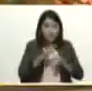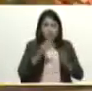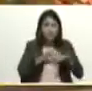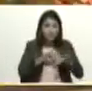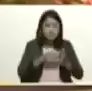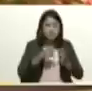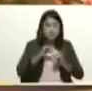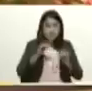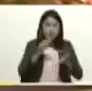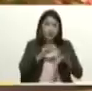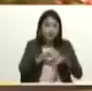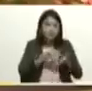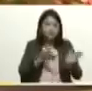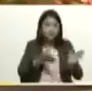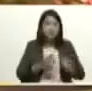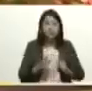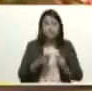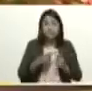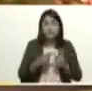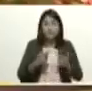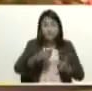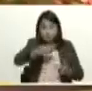y ante cada circunstancia tenemos que estar